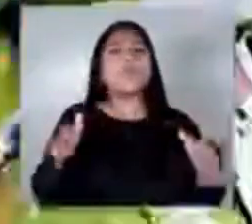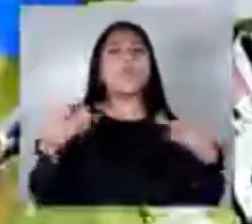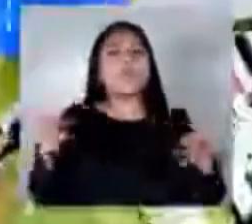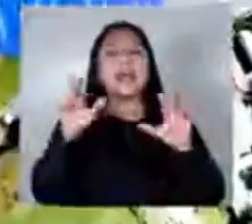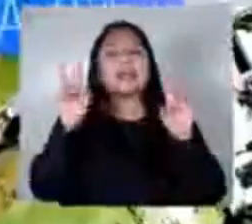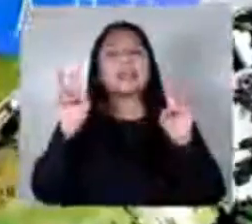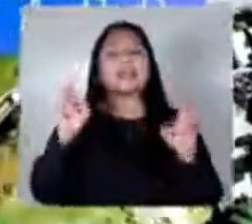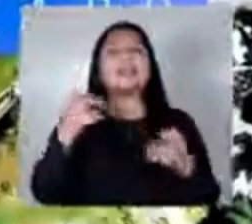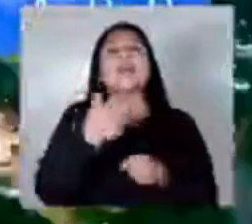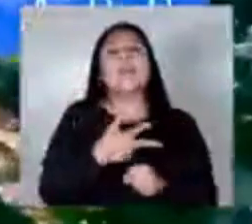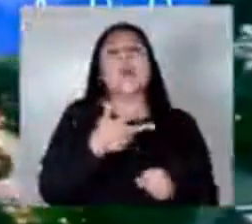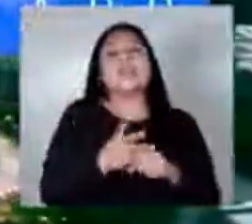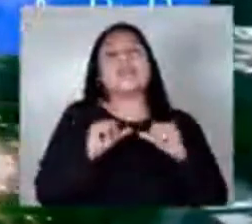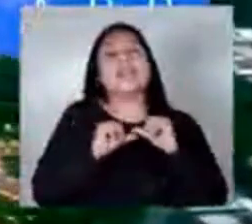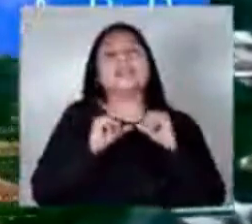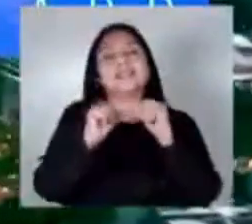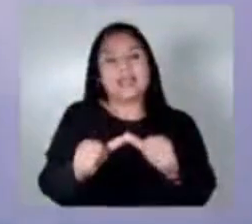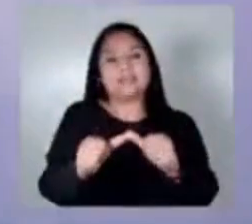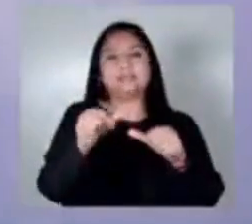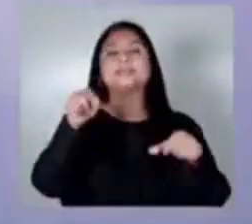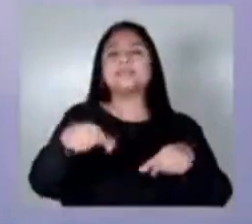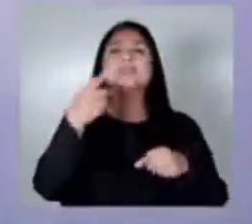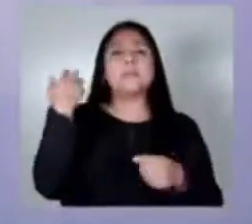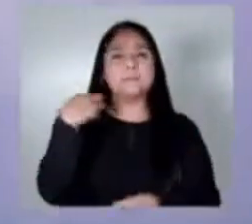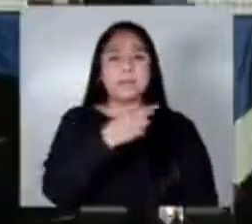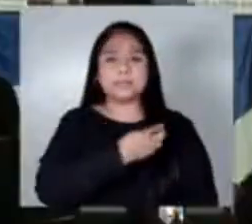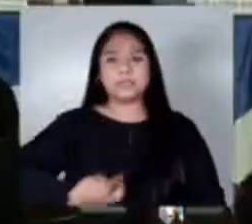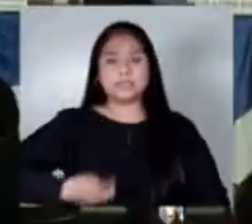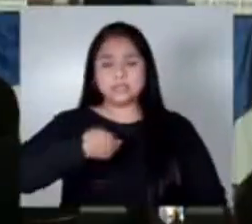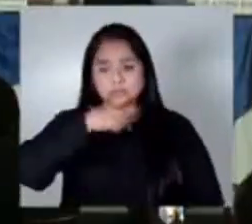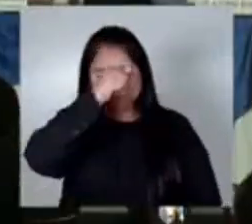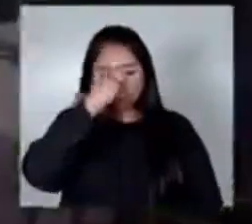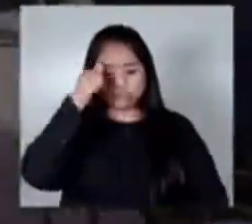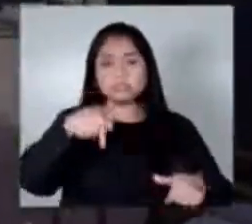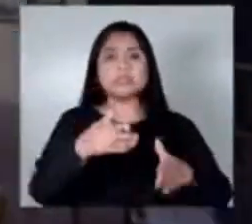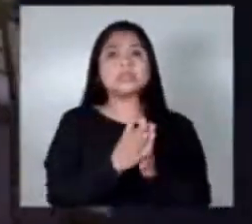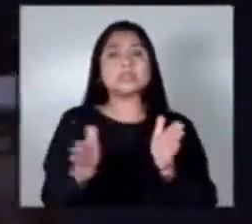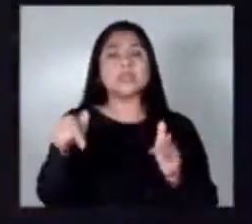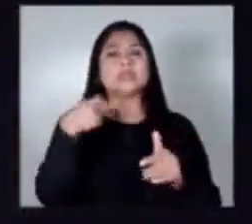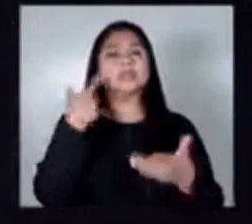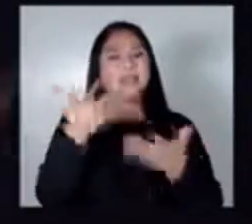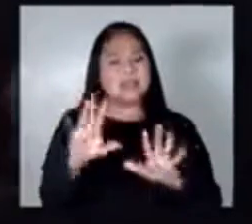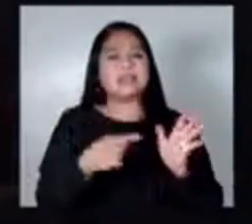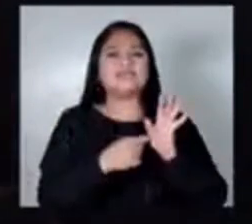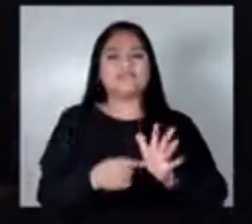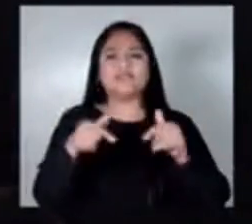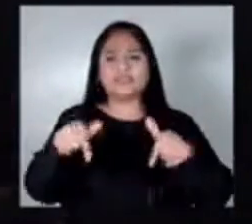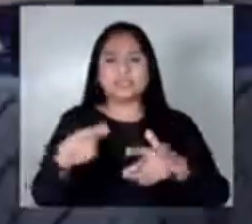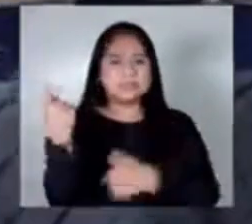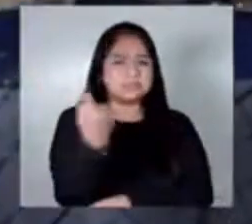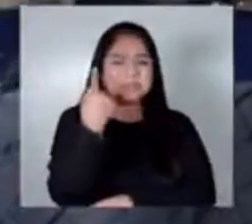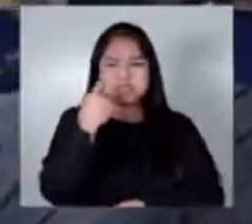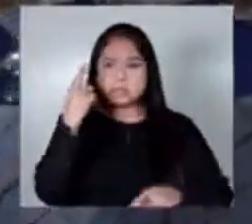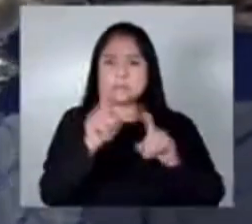el ambicioso Guatemala no se detiene. Para el presidente Alejandro Yamatei, este plan ha convertido a Guatemala en el jaguar de